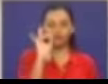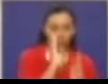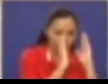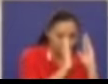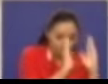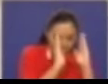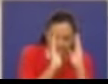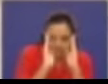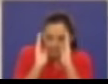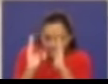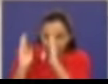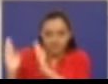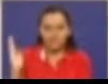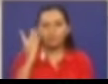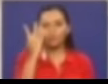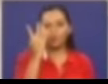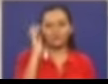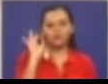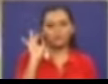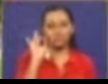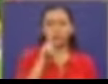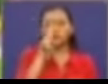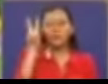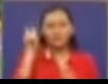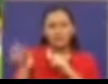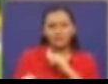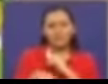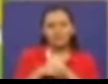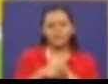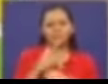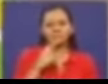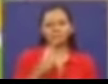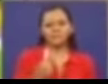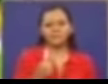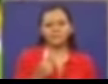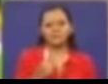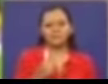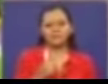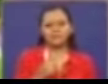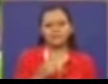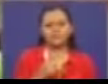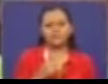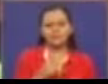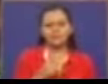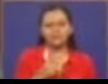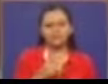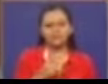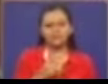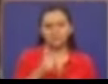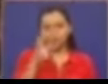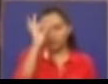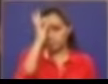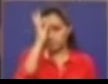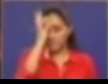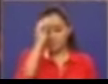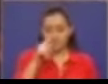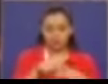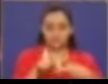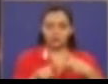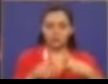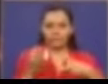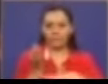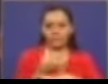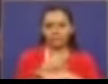cubículos, presidente. Aquí algunos temas importantes también. Mencionaba usted el hecho de que es un hospital docente. Nosotros